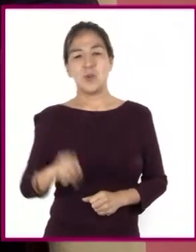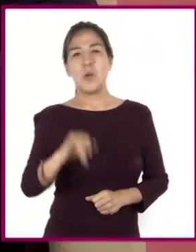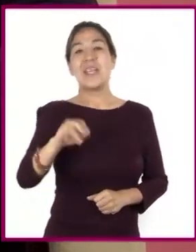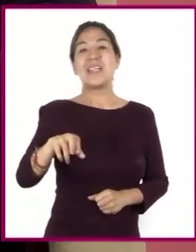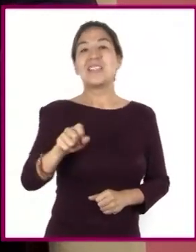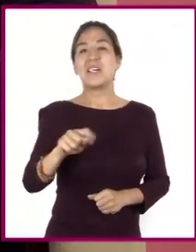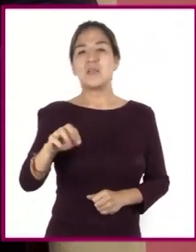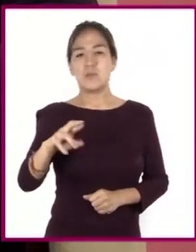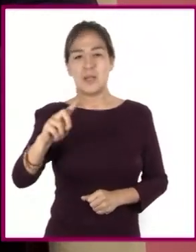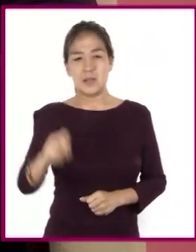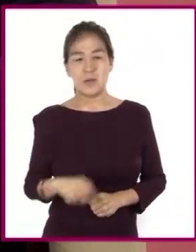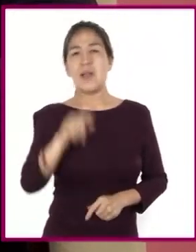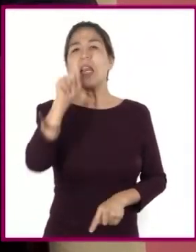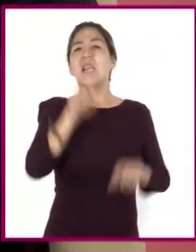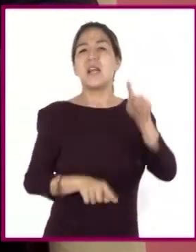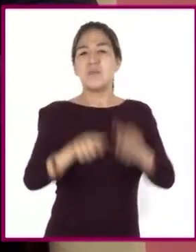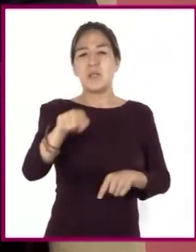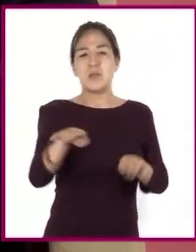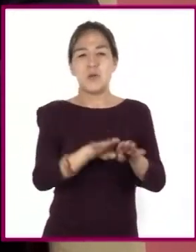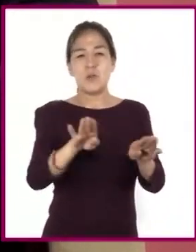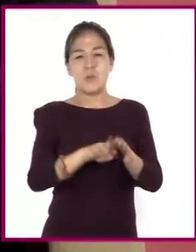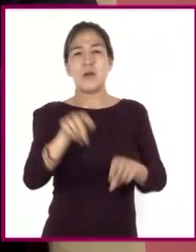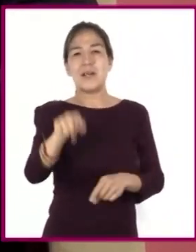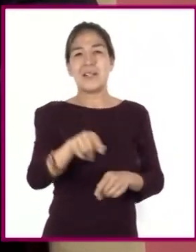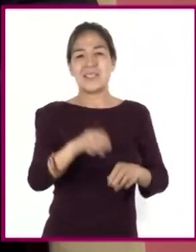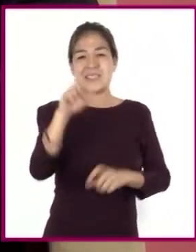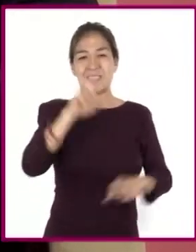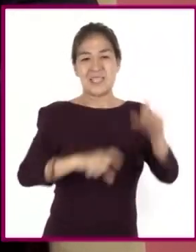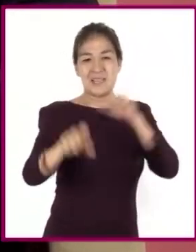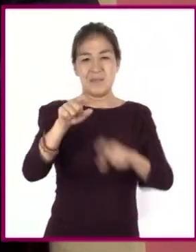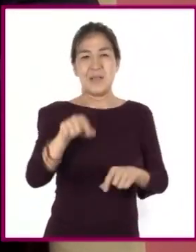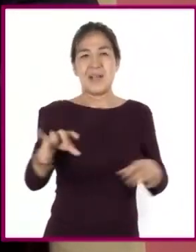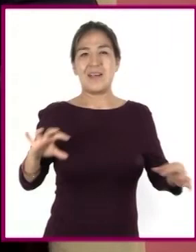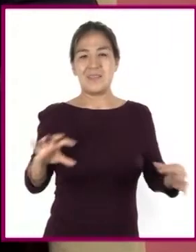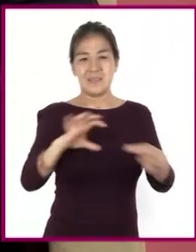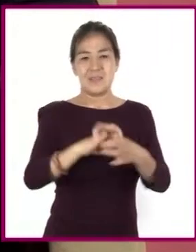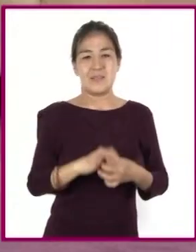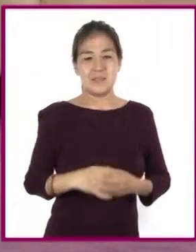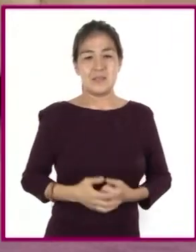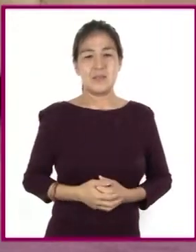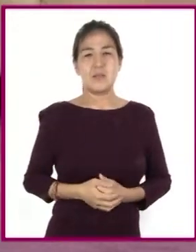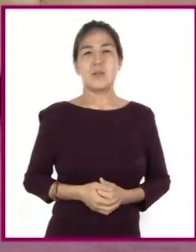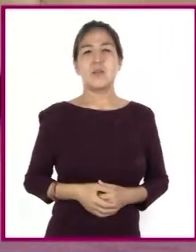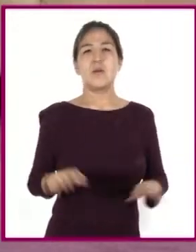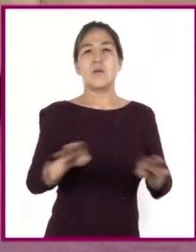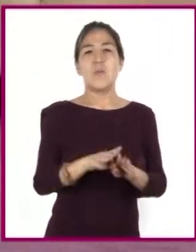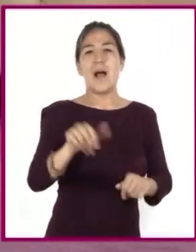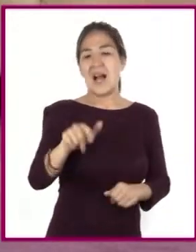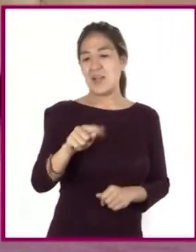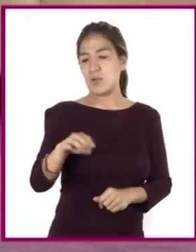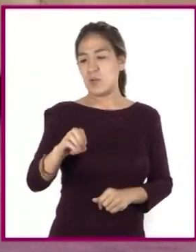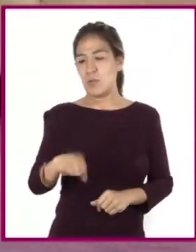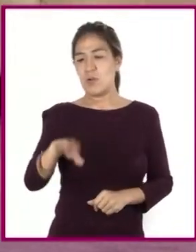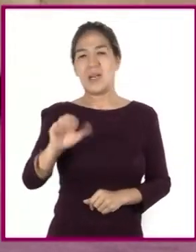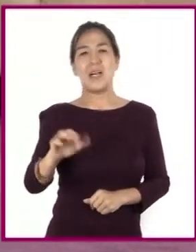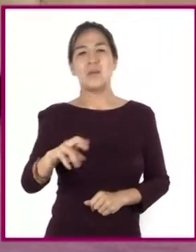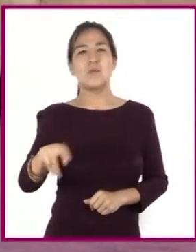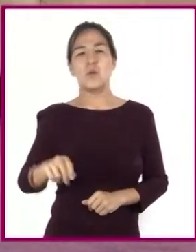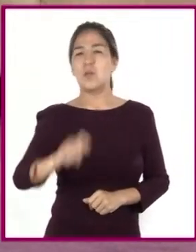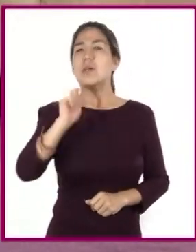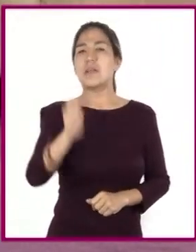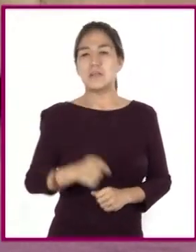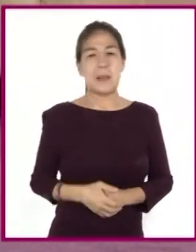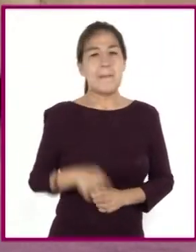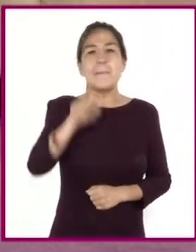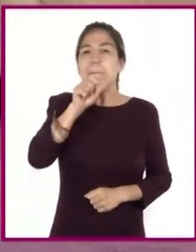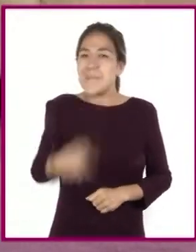tener, dependiendo de la estructura química del doble enlace entre dos átomos de carbono, pueden ser del